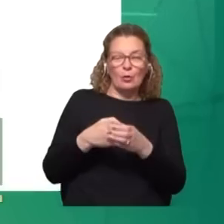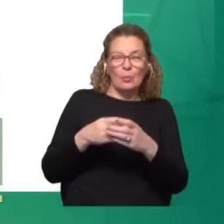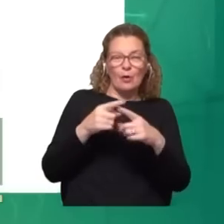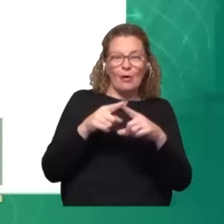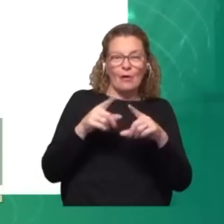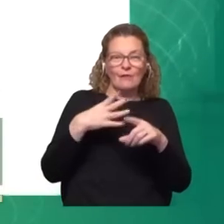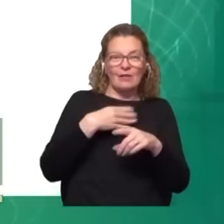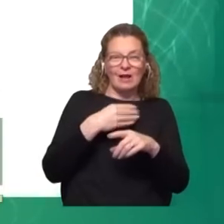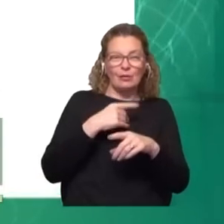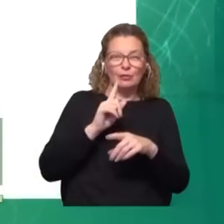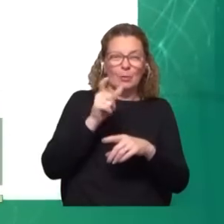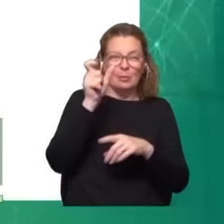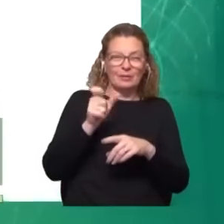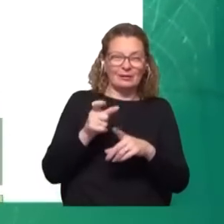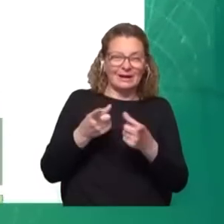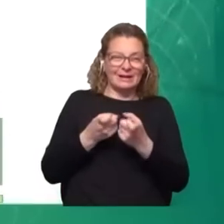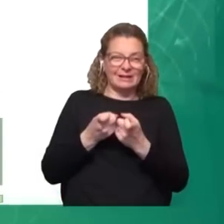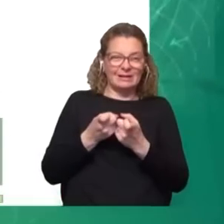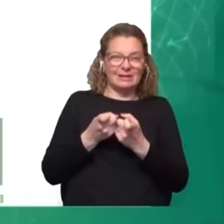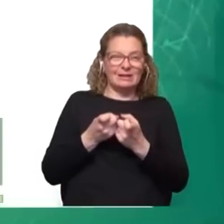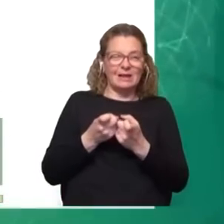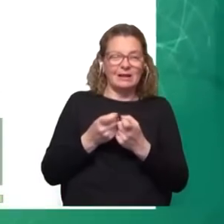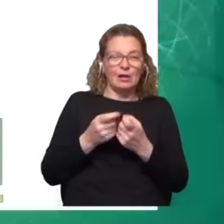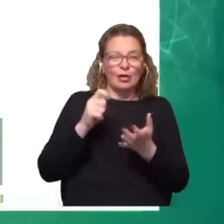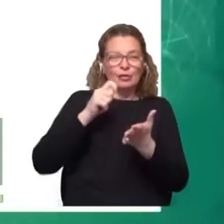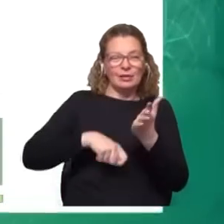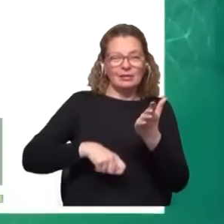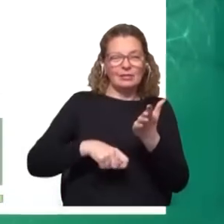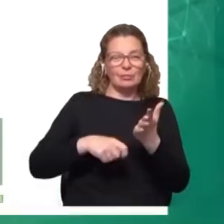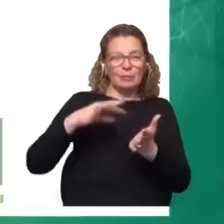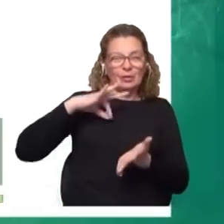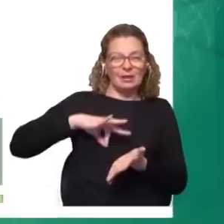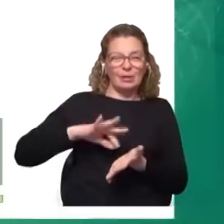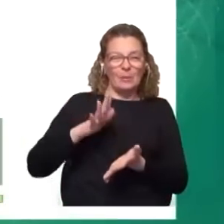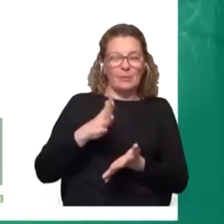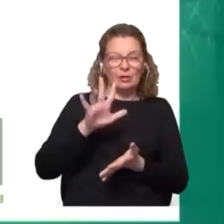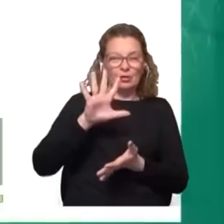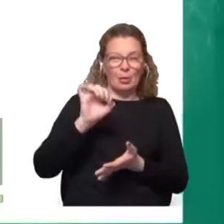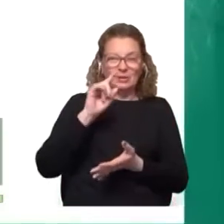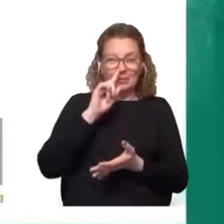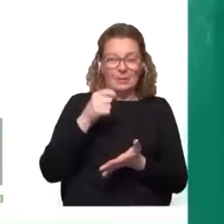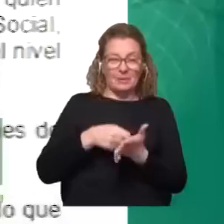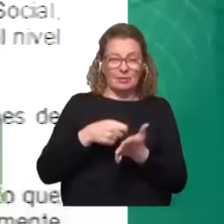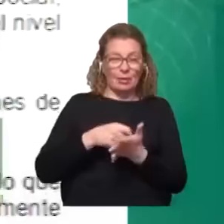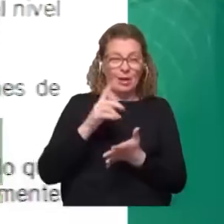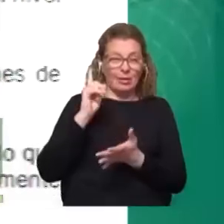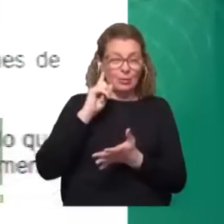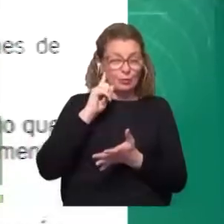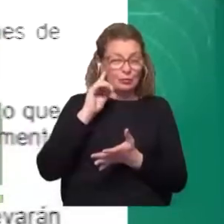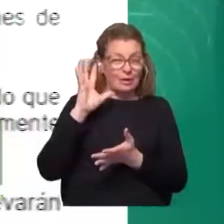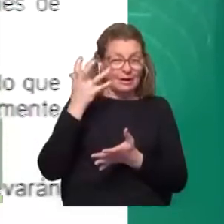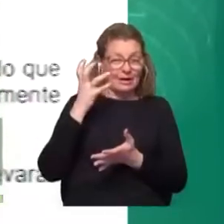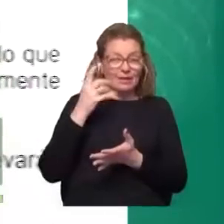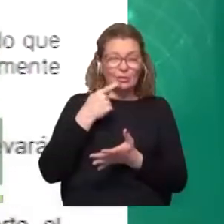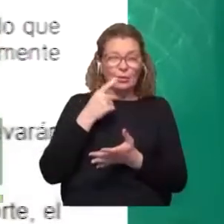y no por población vulnerable como está establecido las contrataciones Fueron por salarios que rondan los 50.000 pesos en un audio al que accedió dicha radio